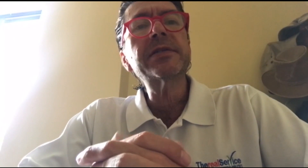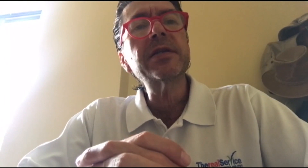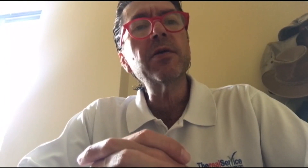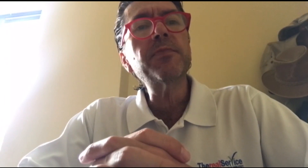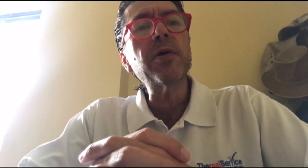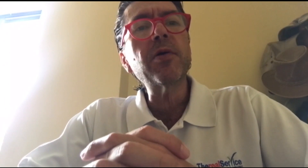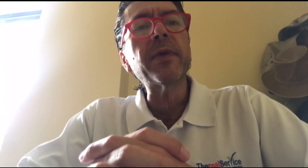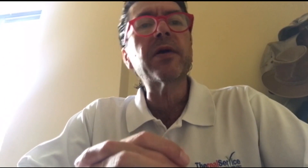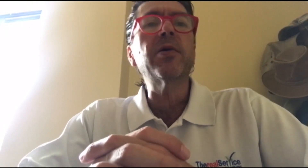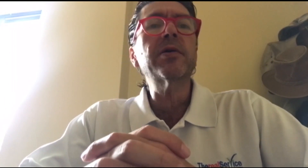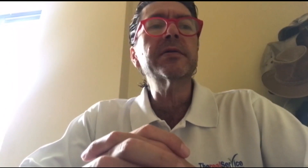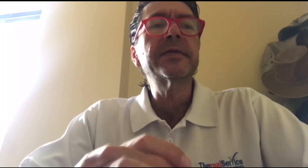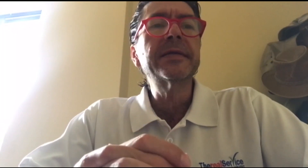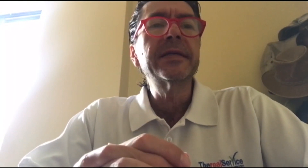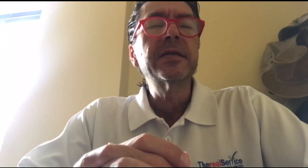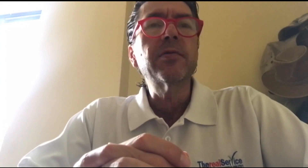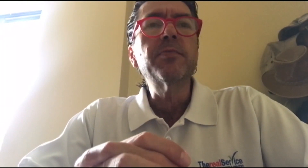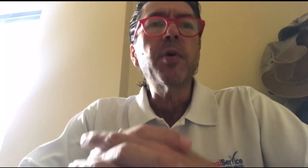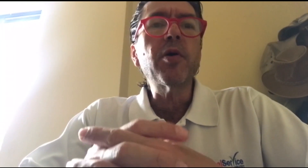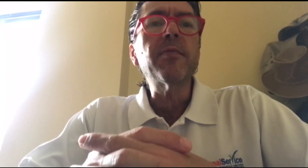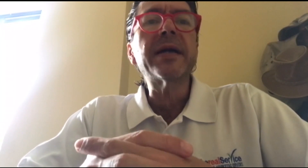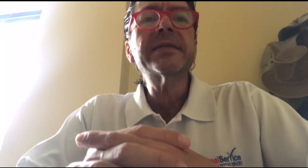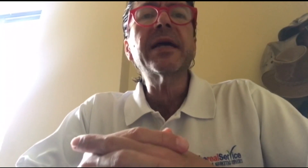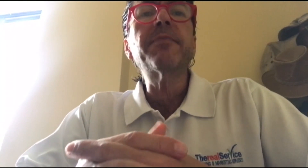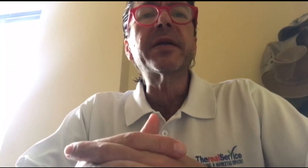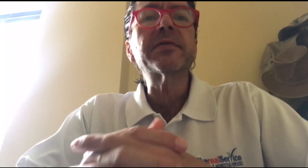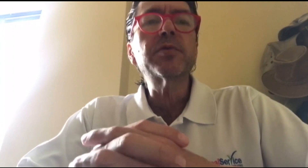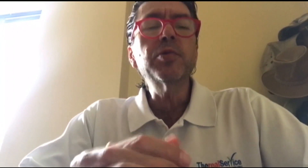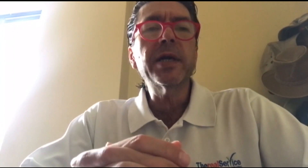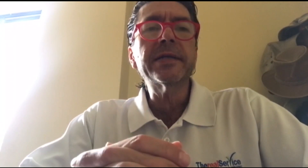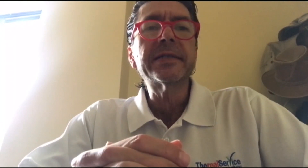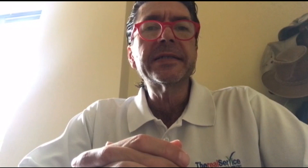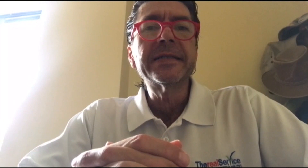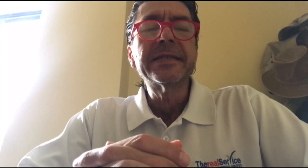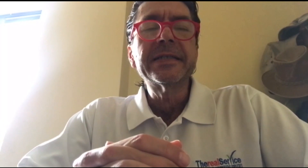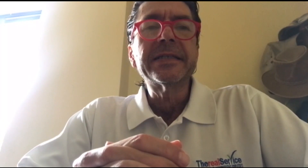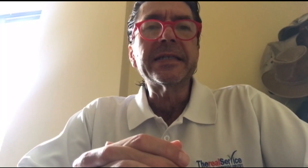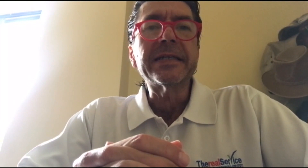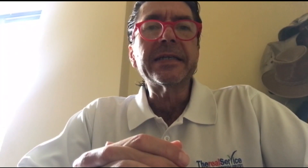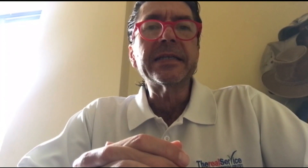pudieron haber sido un poco mejor, un poco más de apertura.